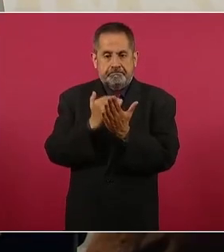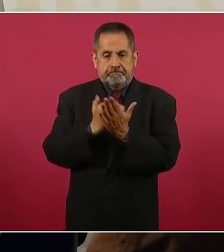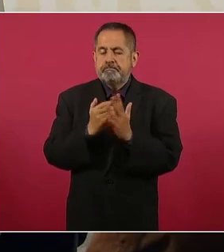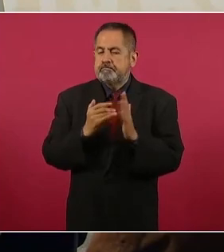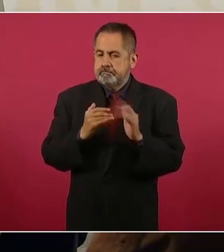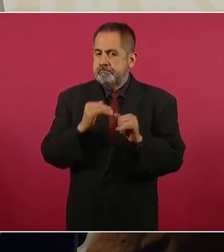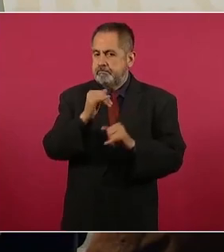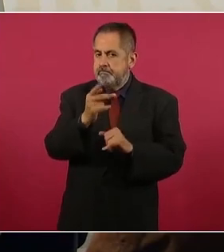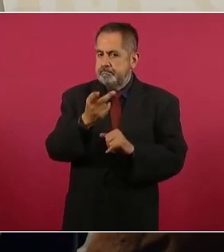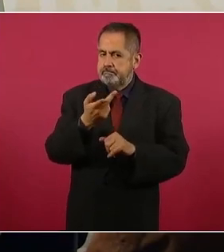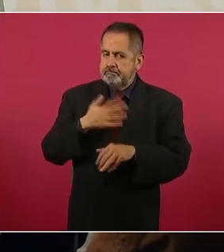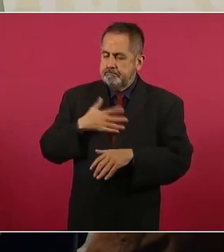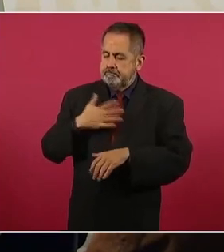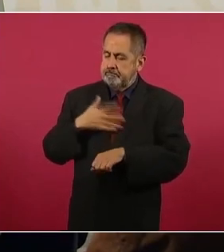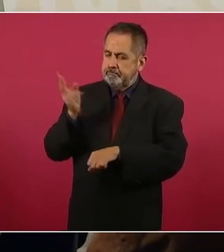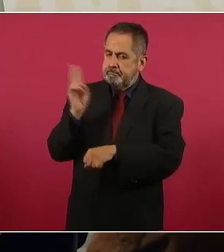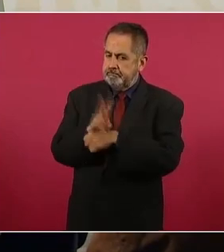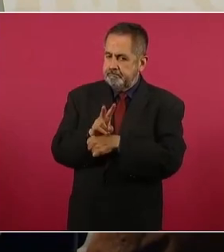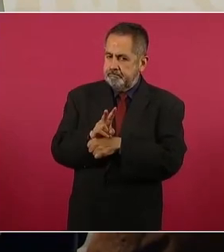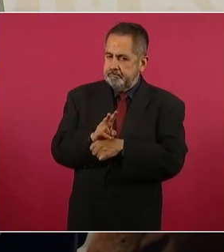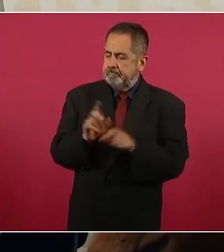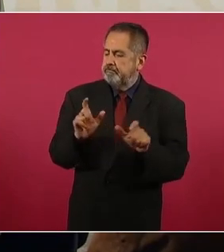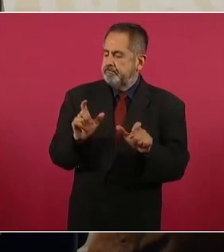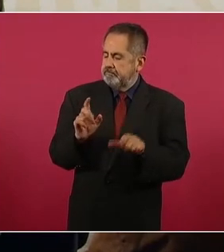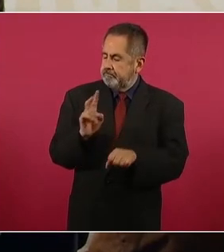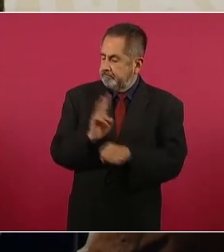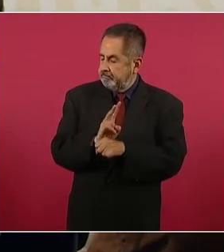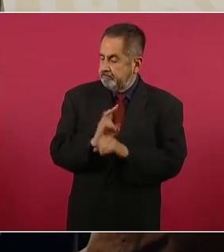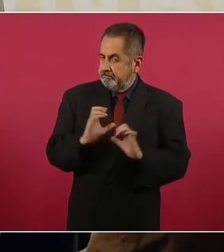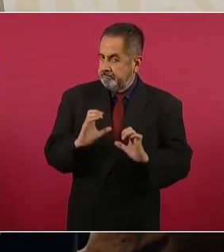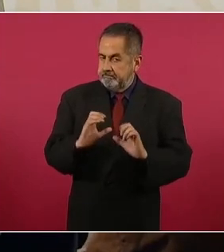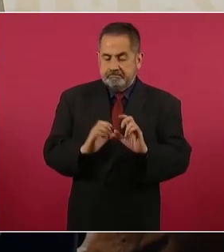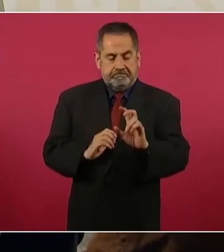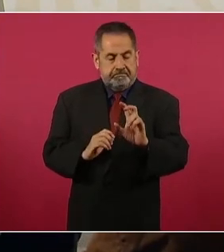cuidar de que no haya